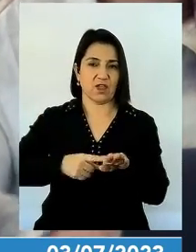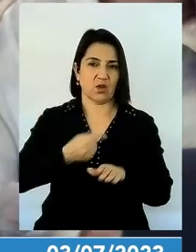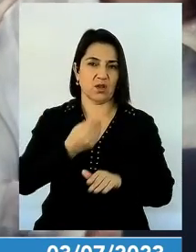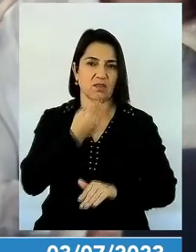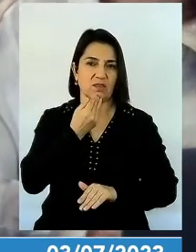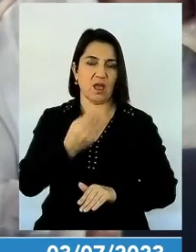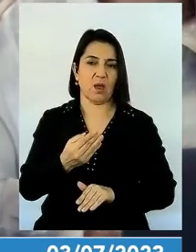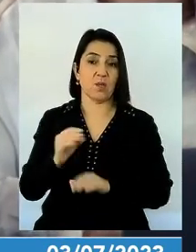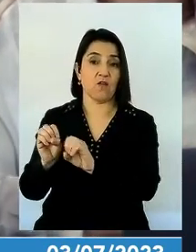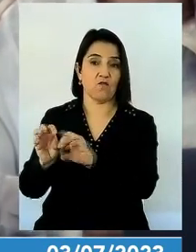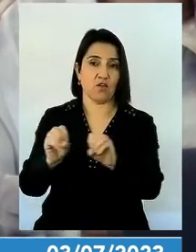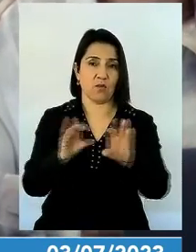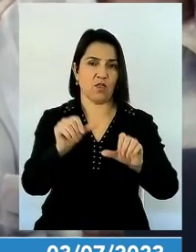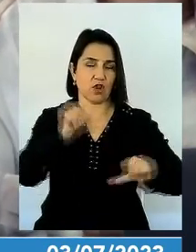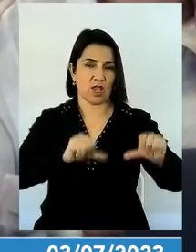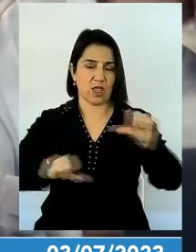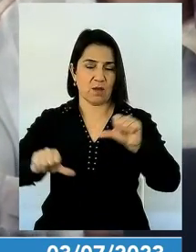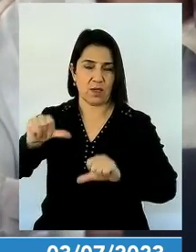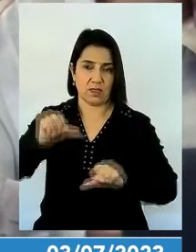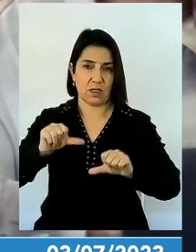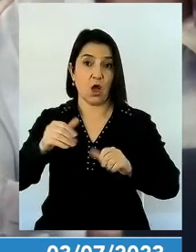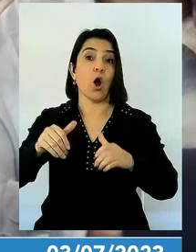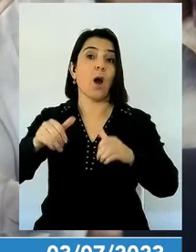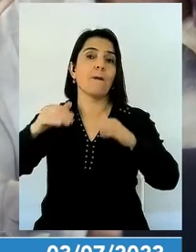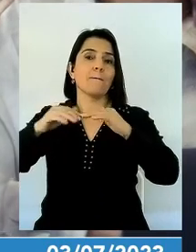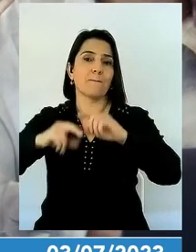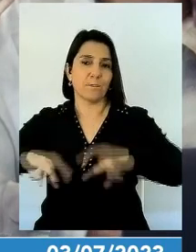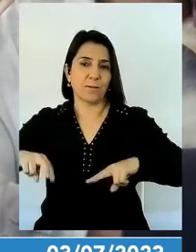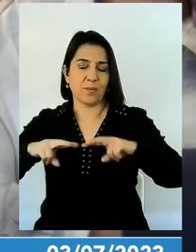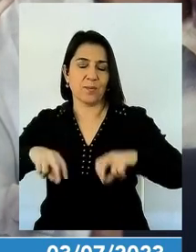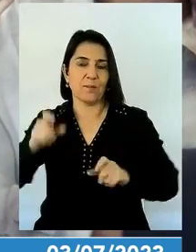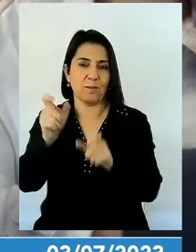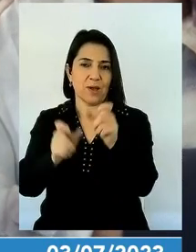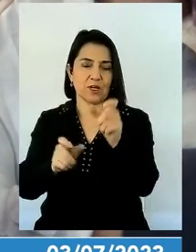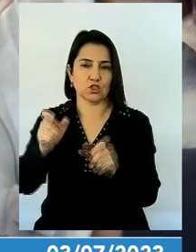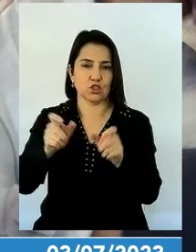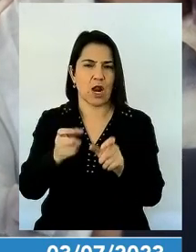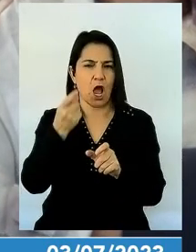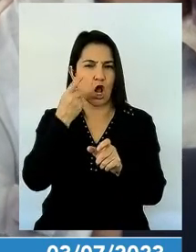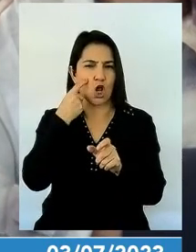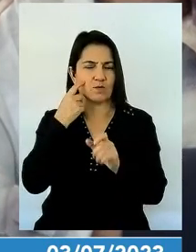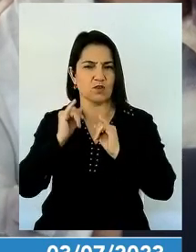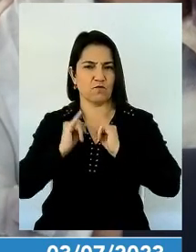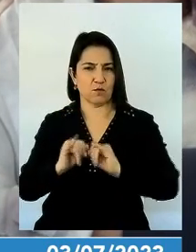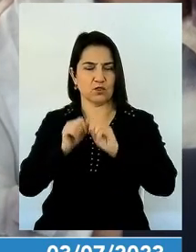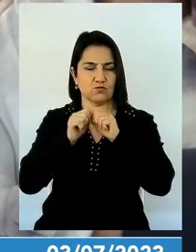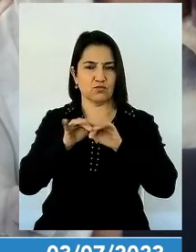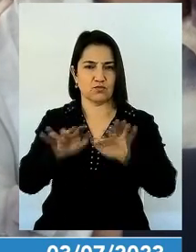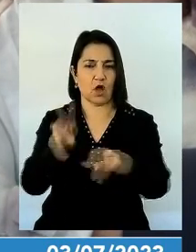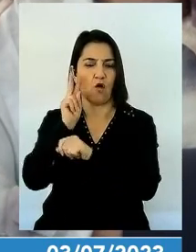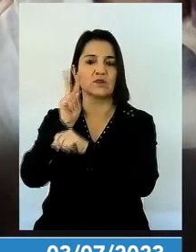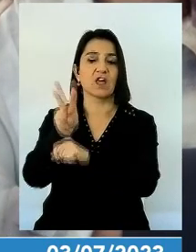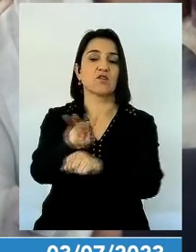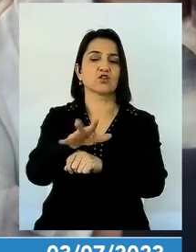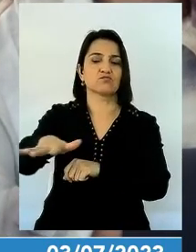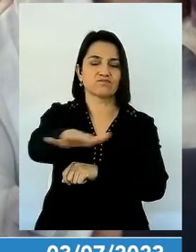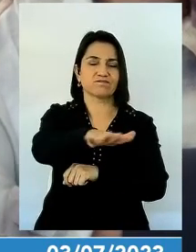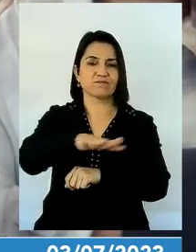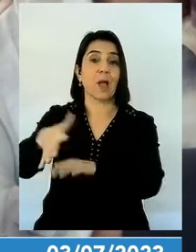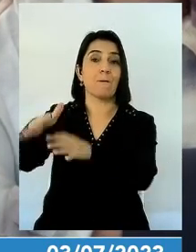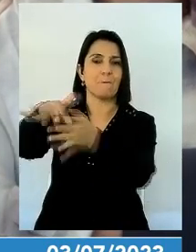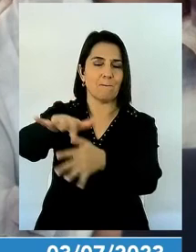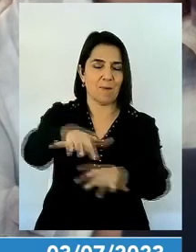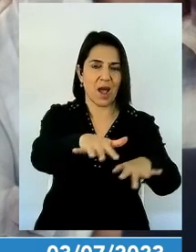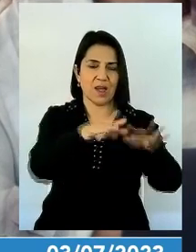investigadores, difusión del conocimiento y de la observación del ambiente marino para el desarrollo científico, social y cultural de